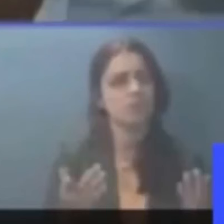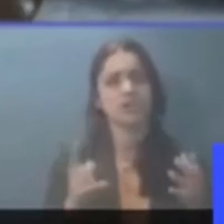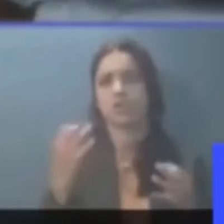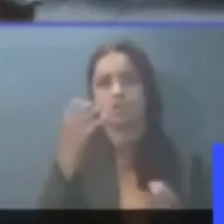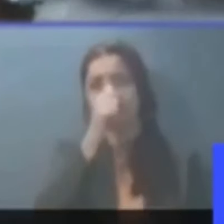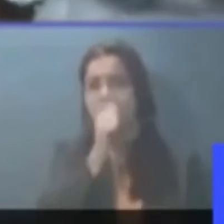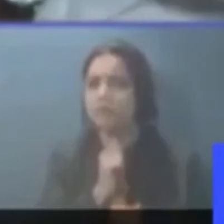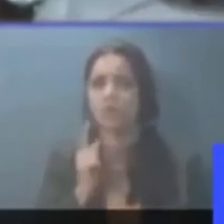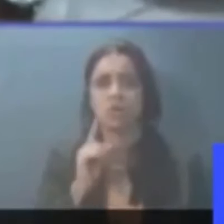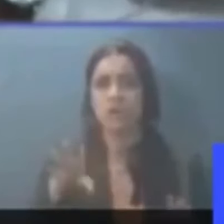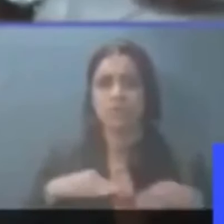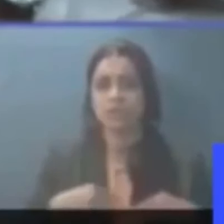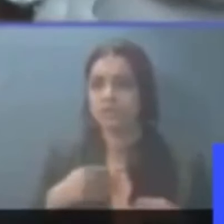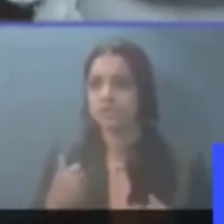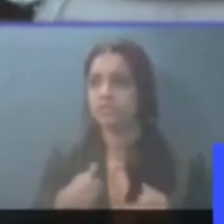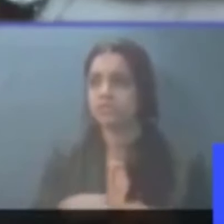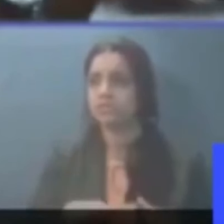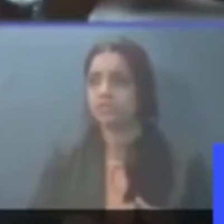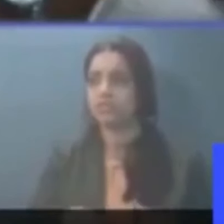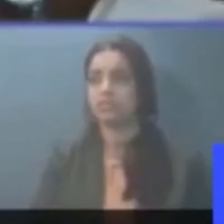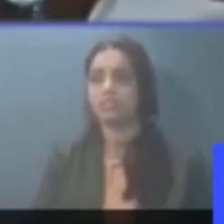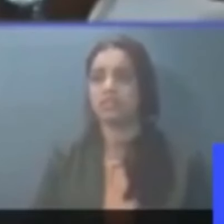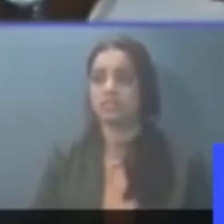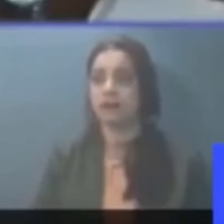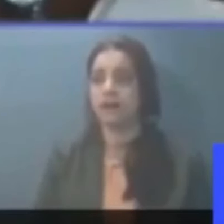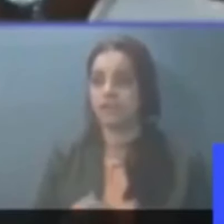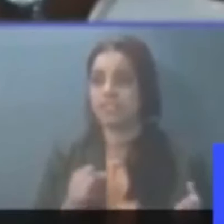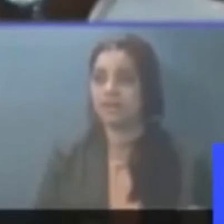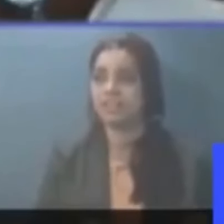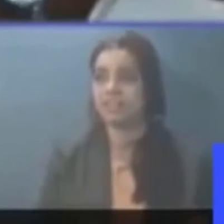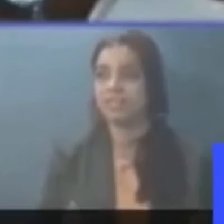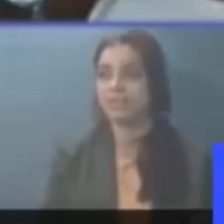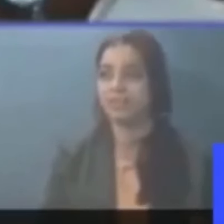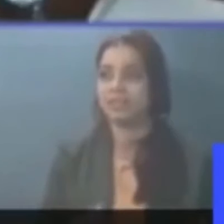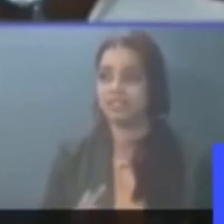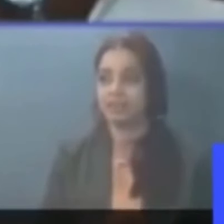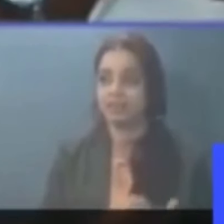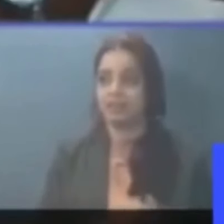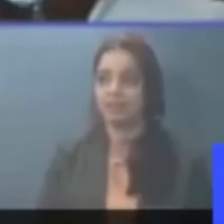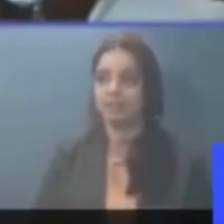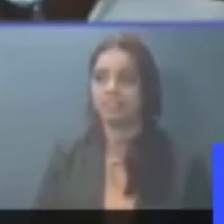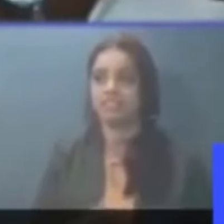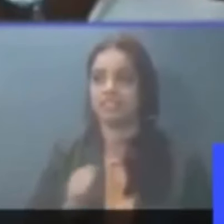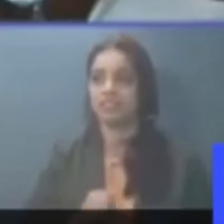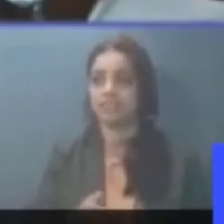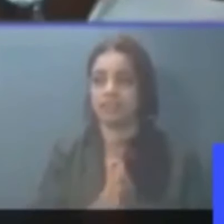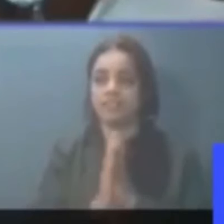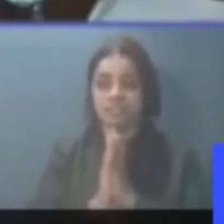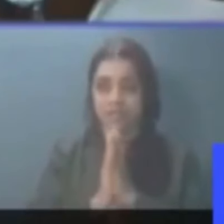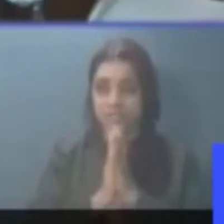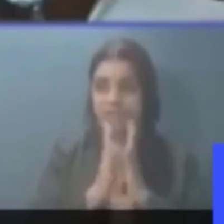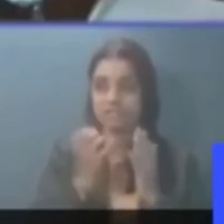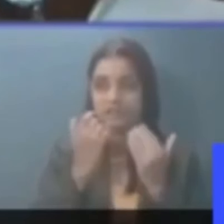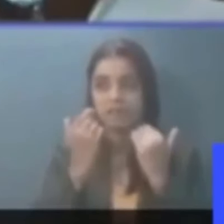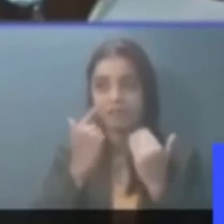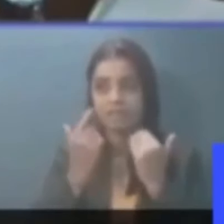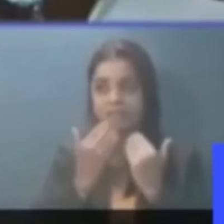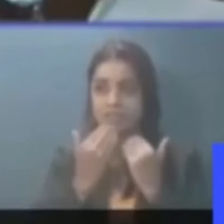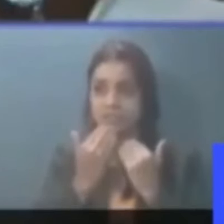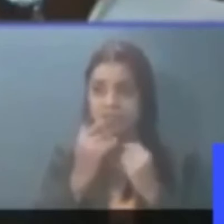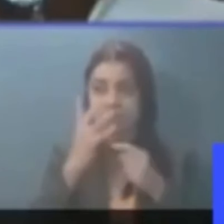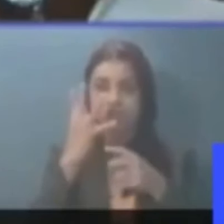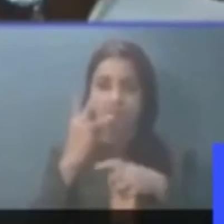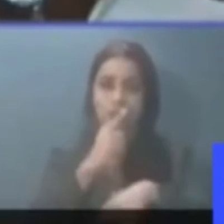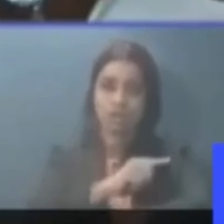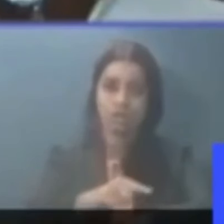tolerable. Gracias. Bueno, en este recinto están al otro lado, pero sí, yo esperaría, pues en aras de que ya tenemos que